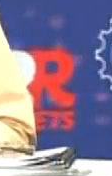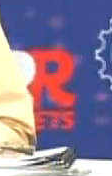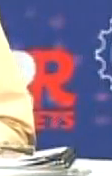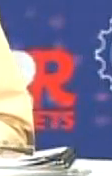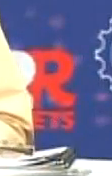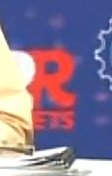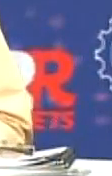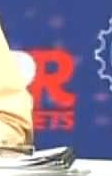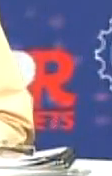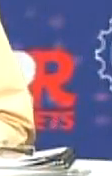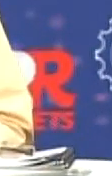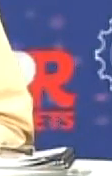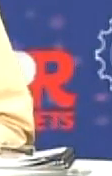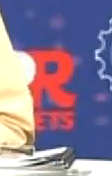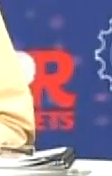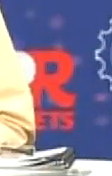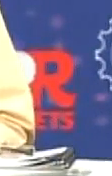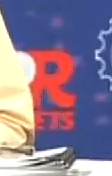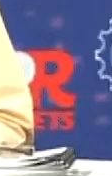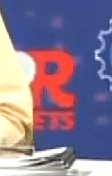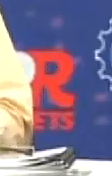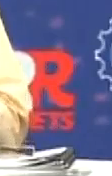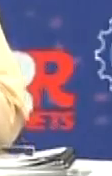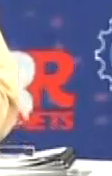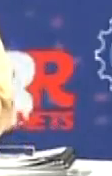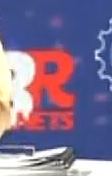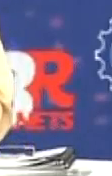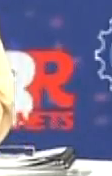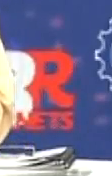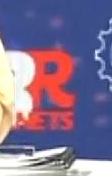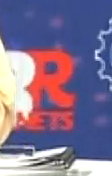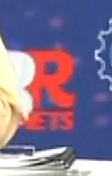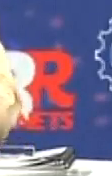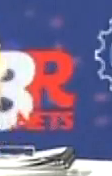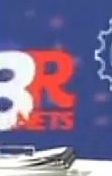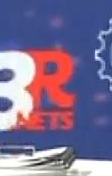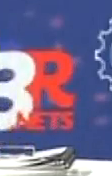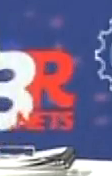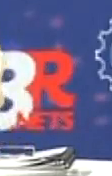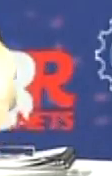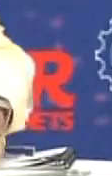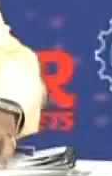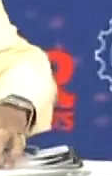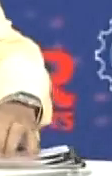miércoles 27 de abril.